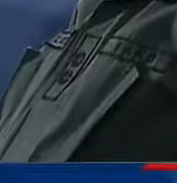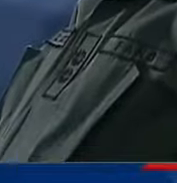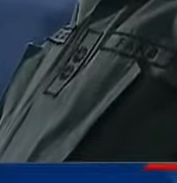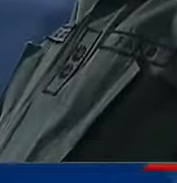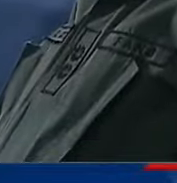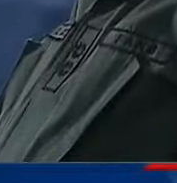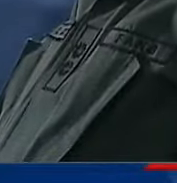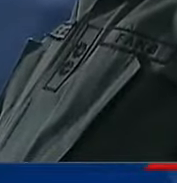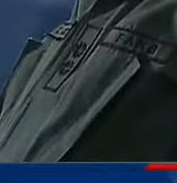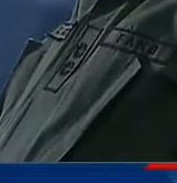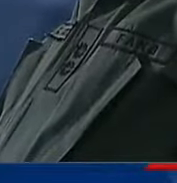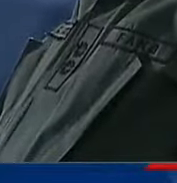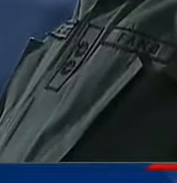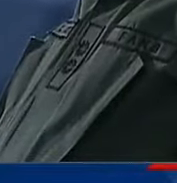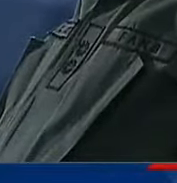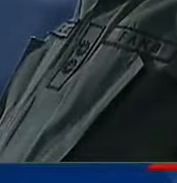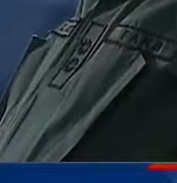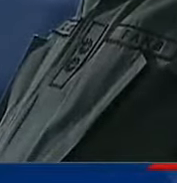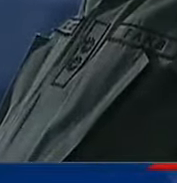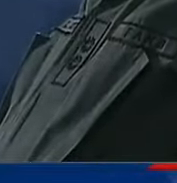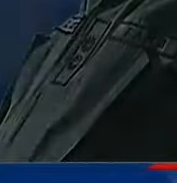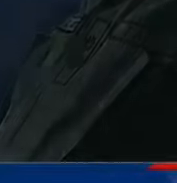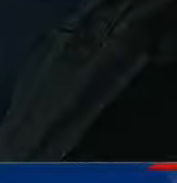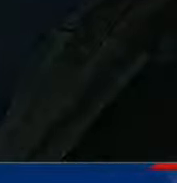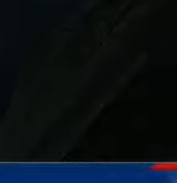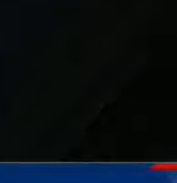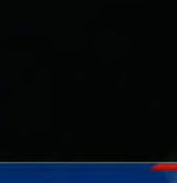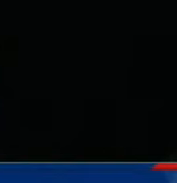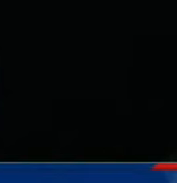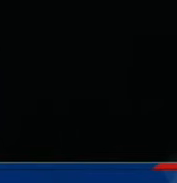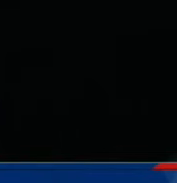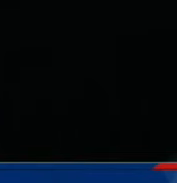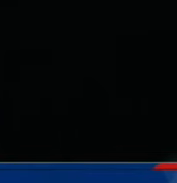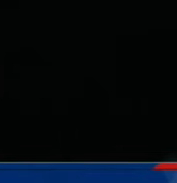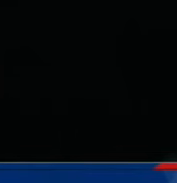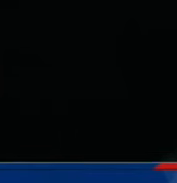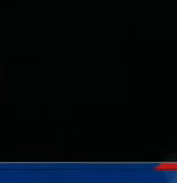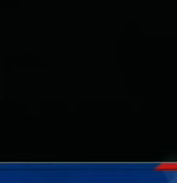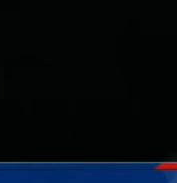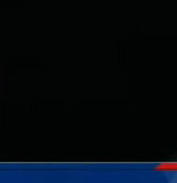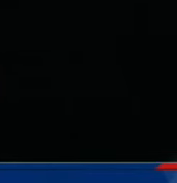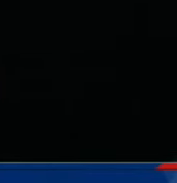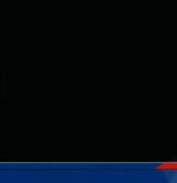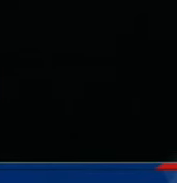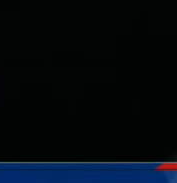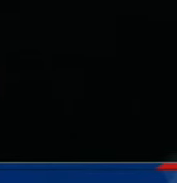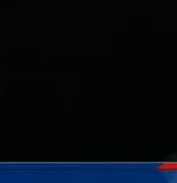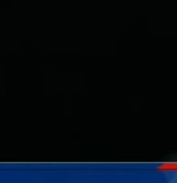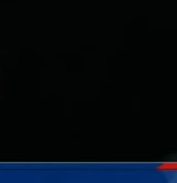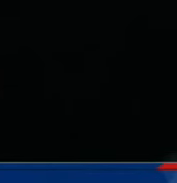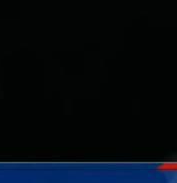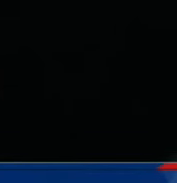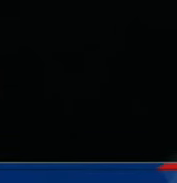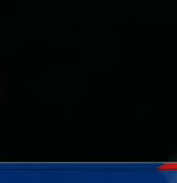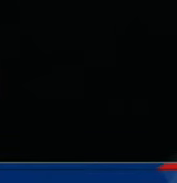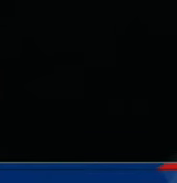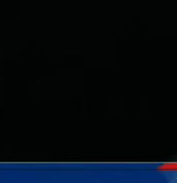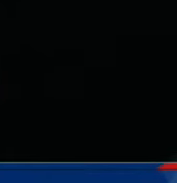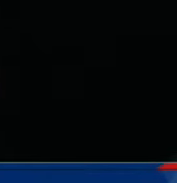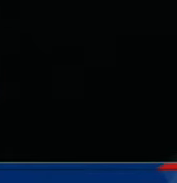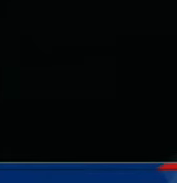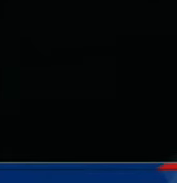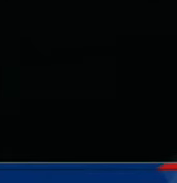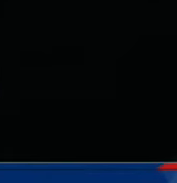nos permite no solamente pensar en el presente, lo que hoy tiene nuestra universidad, la Universidad Venezolana, donde el 70% de las capacidades son de inversión